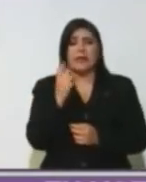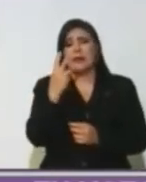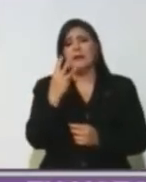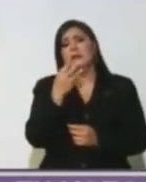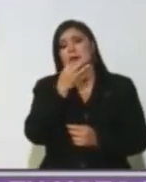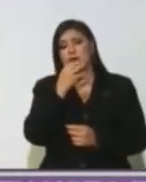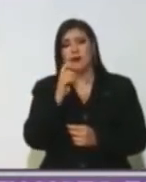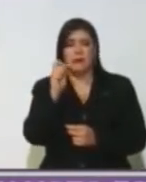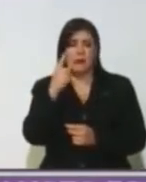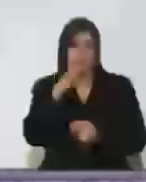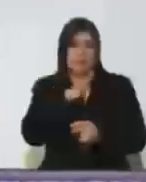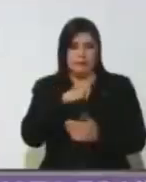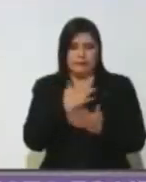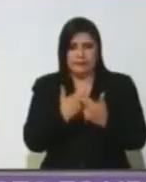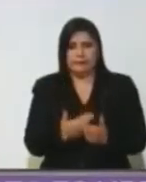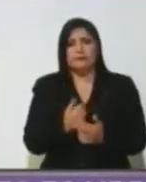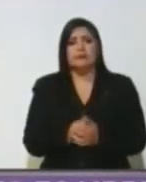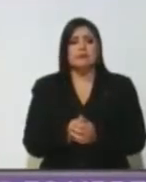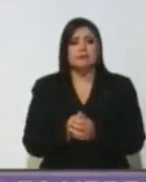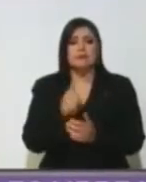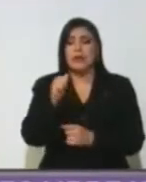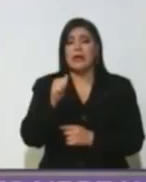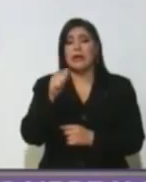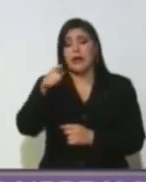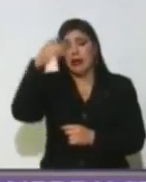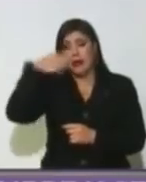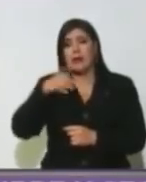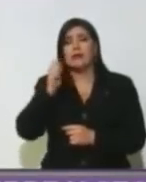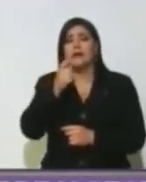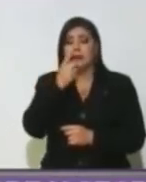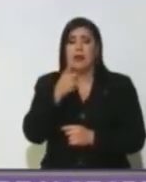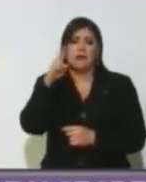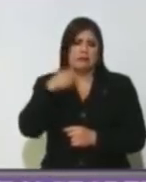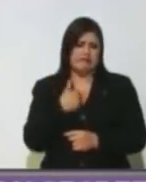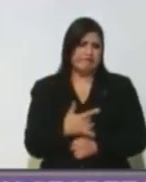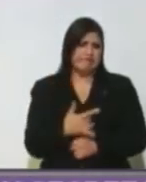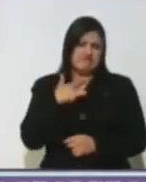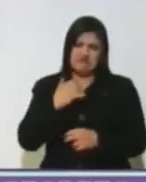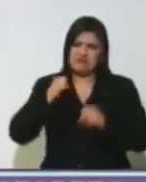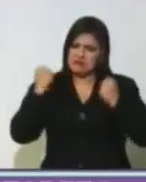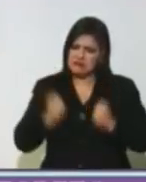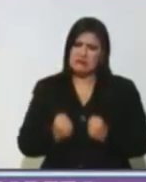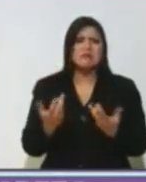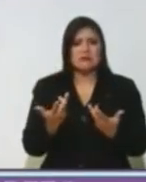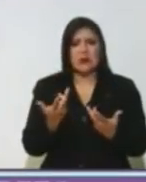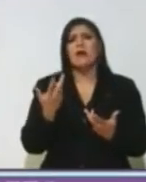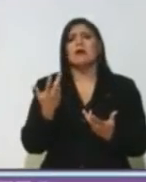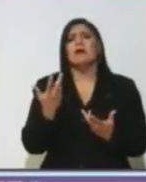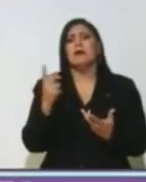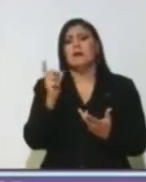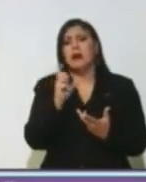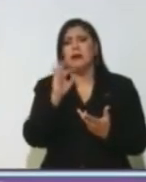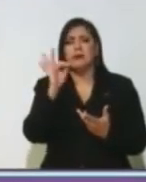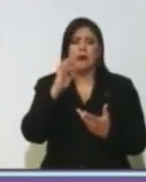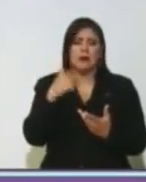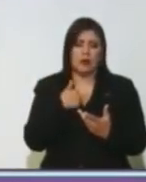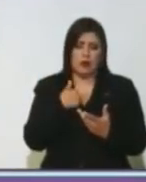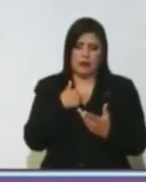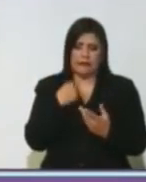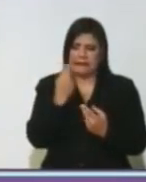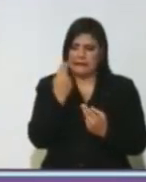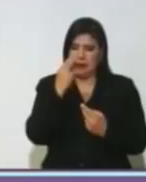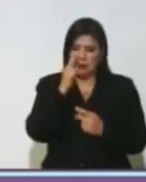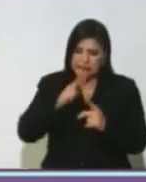y alejandro está convencida que cuando hablamos de visualizar nuestra